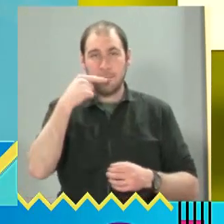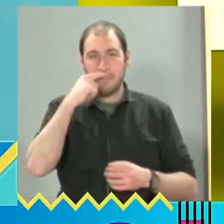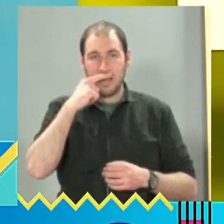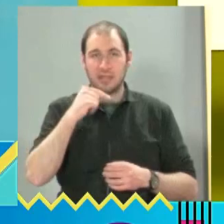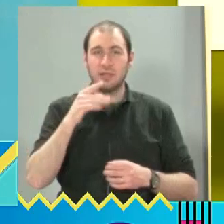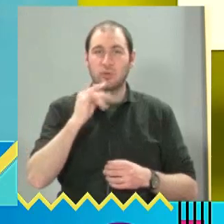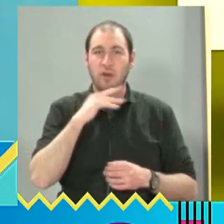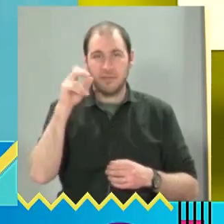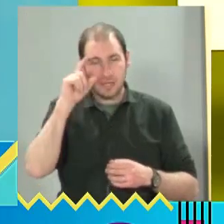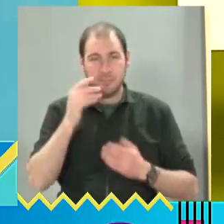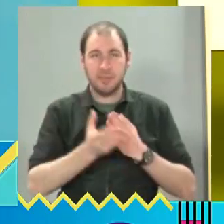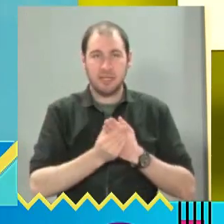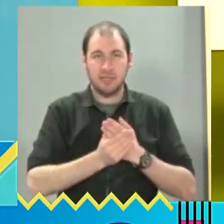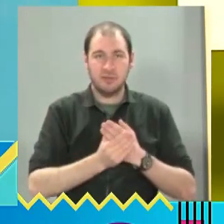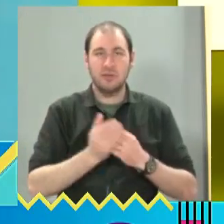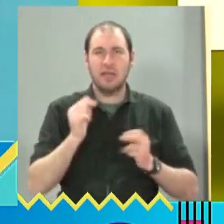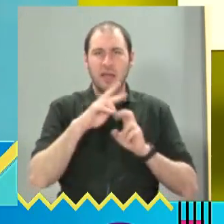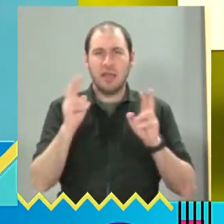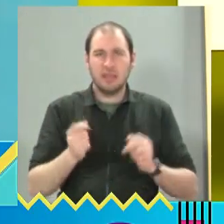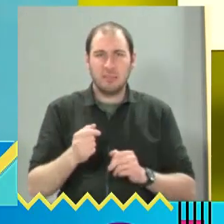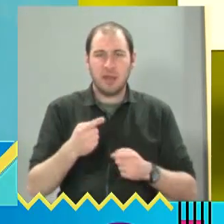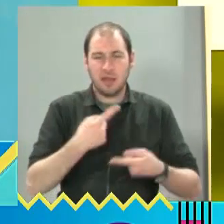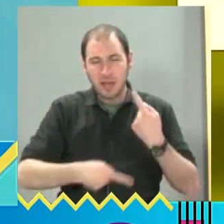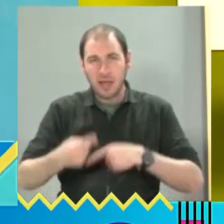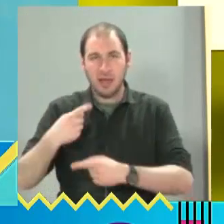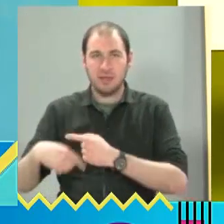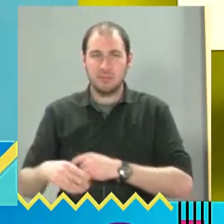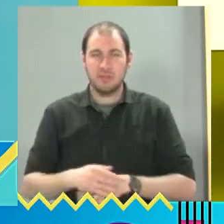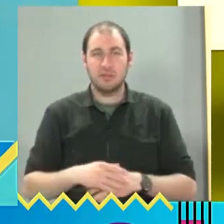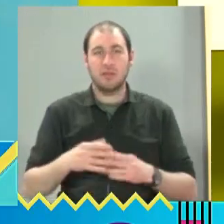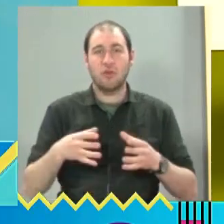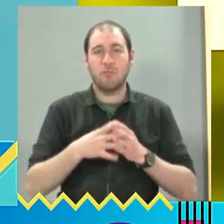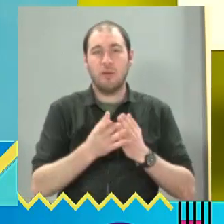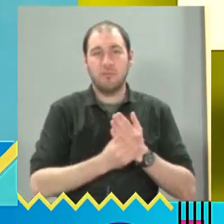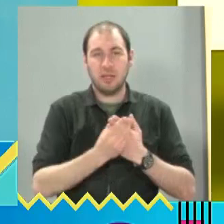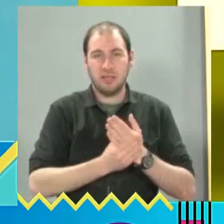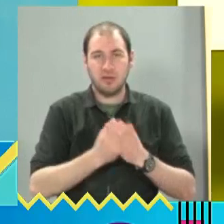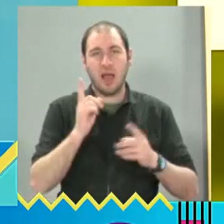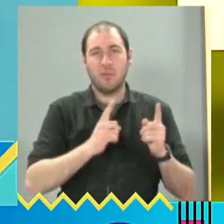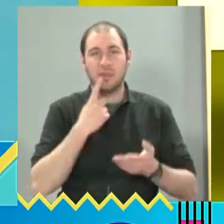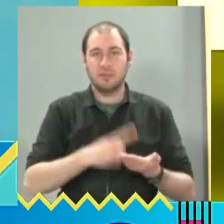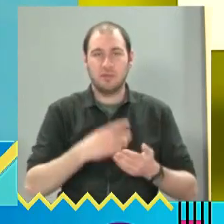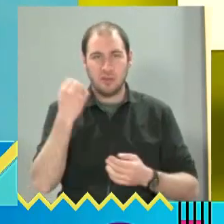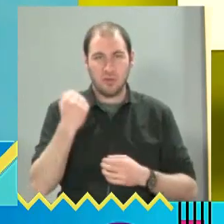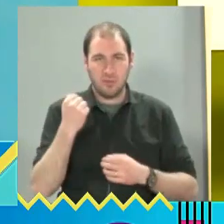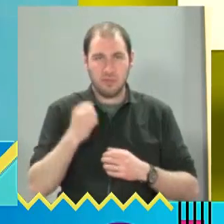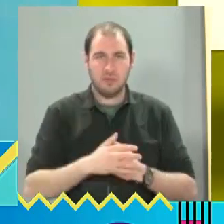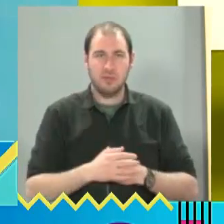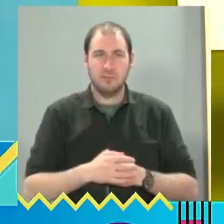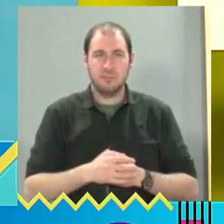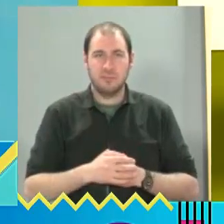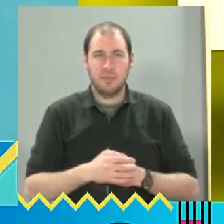Macri y Nicolás Dujovne como ministro, que tienen que ver con un reordenamiento, si se quiere, del gabinete, sí, algunas medidas económicas que tienen